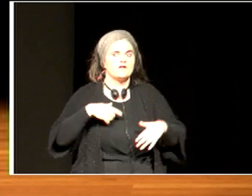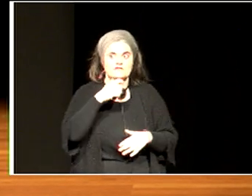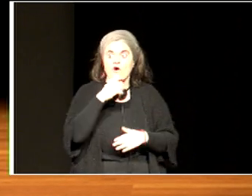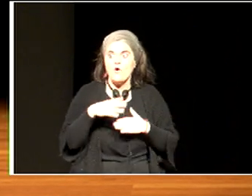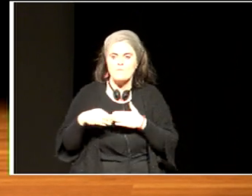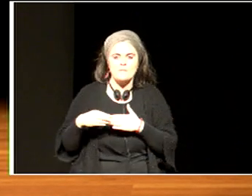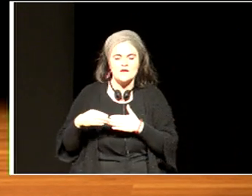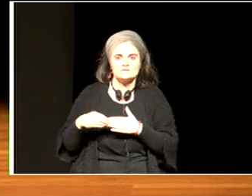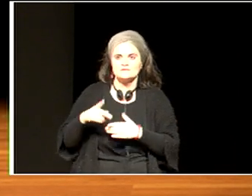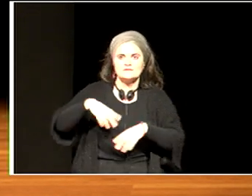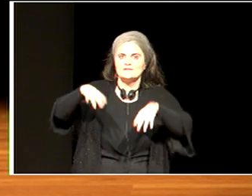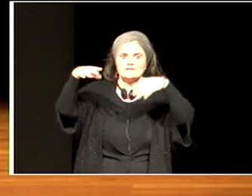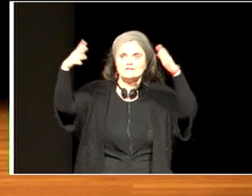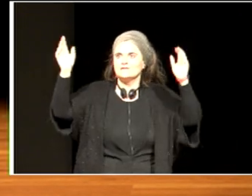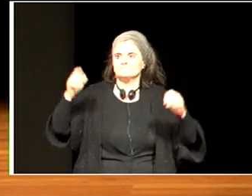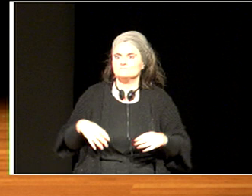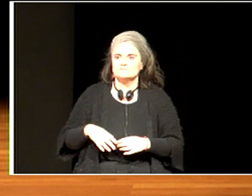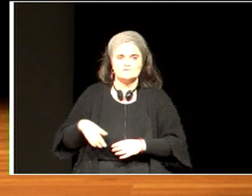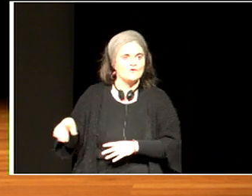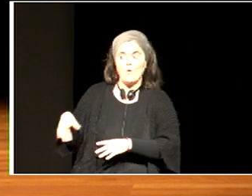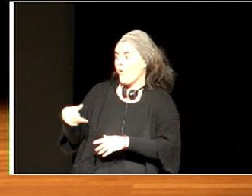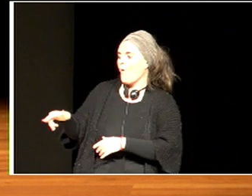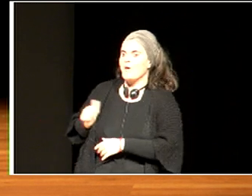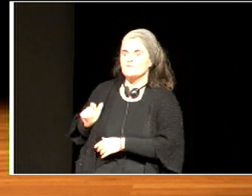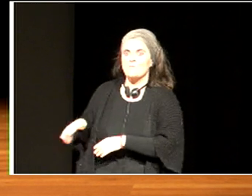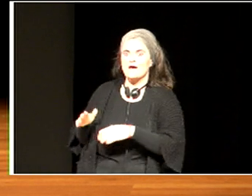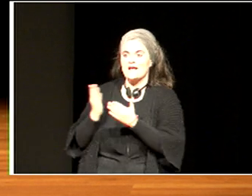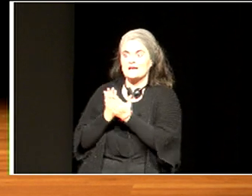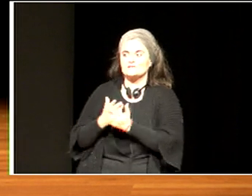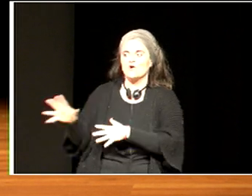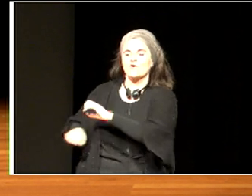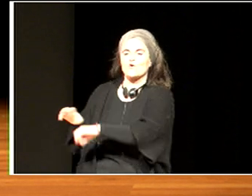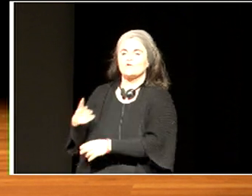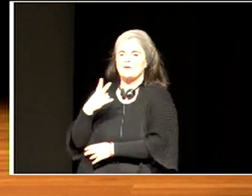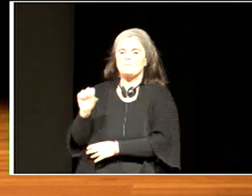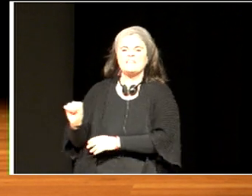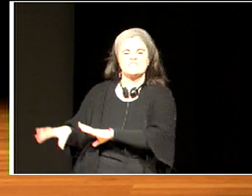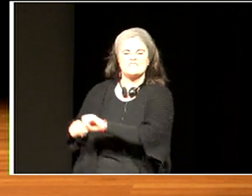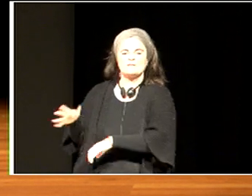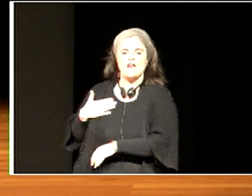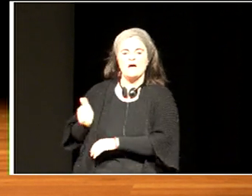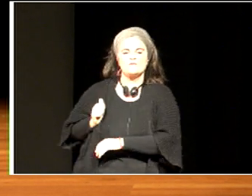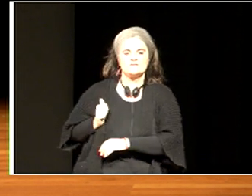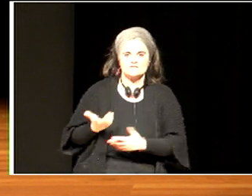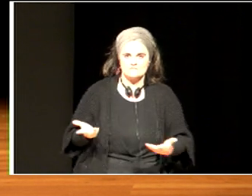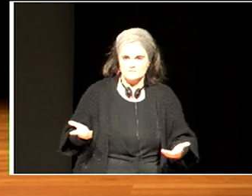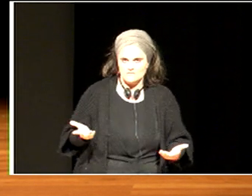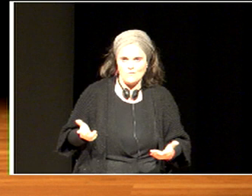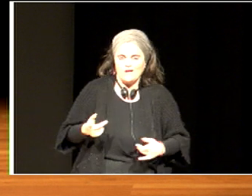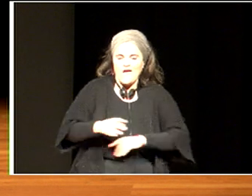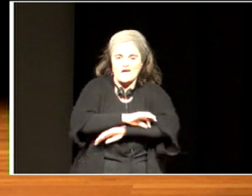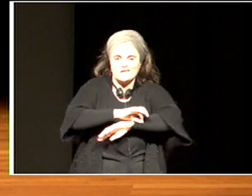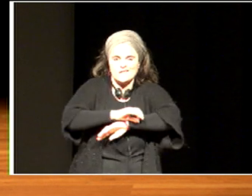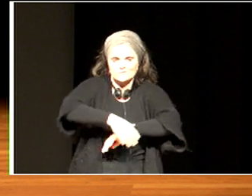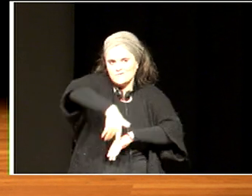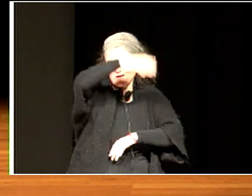clases y recoges 20 por si acaso no entonces como somos así tenemos unas